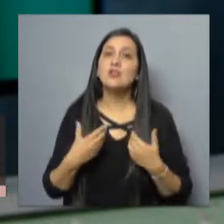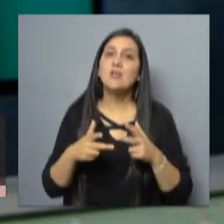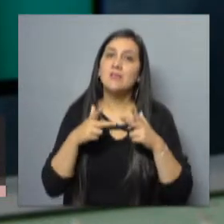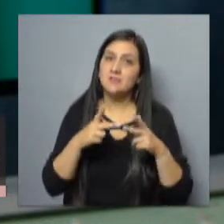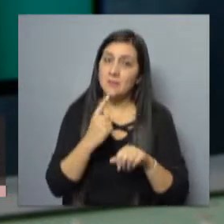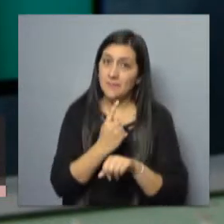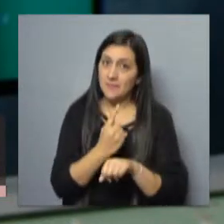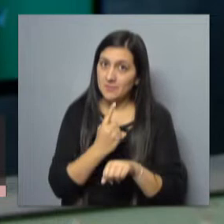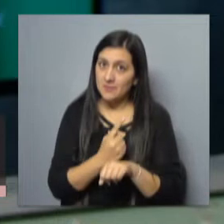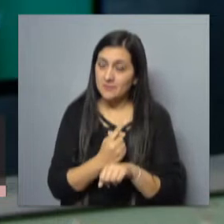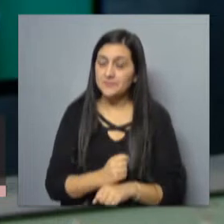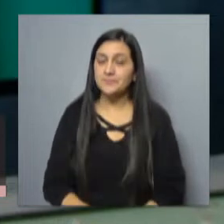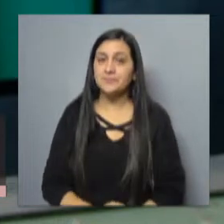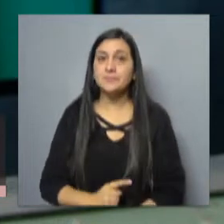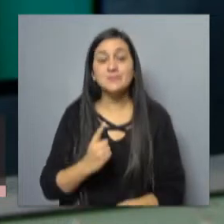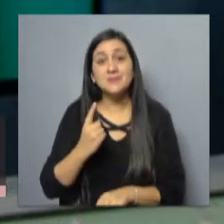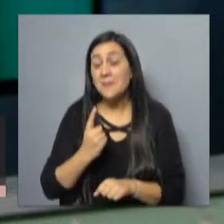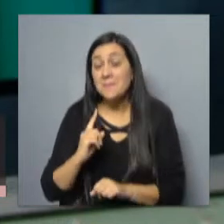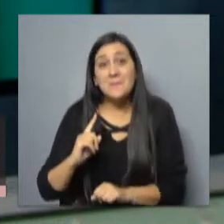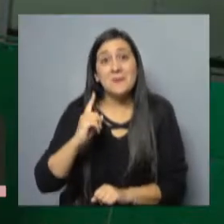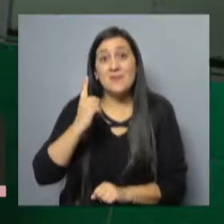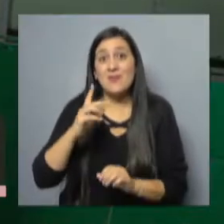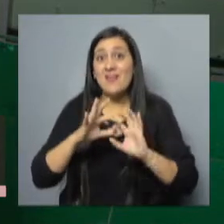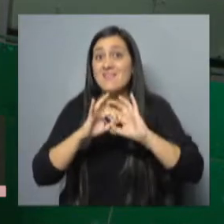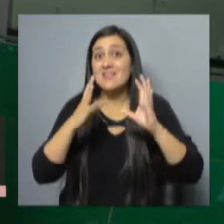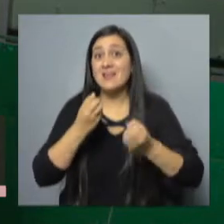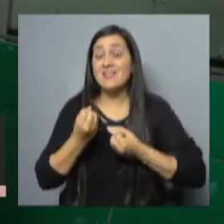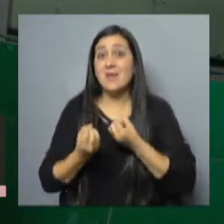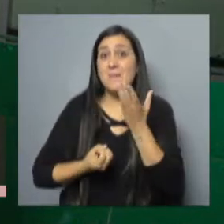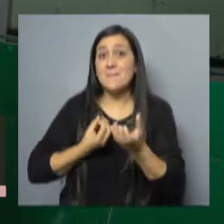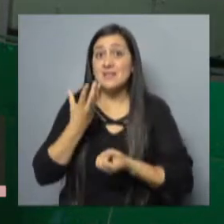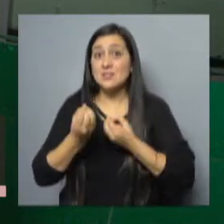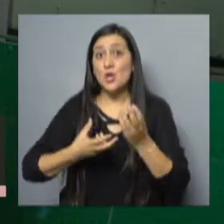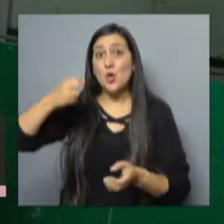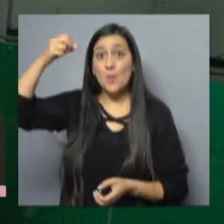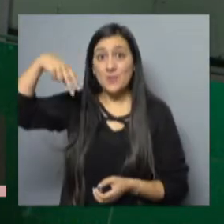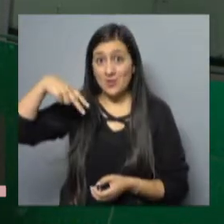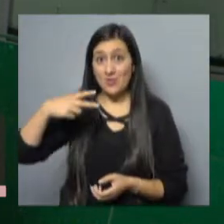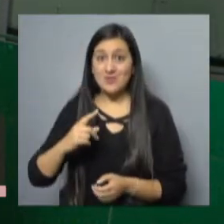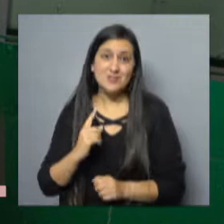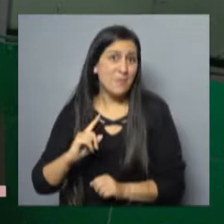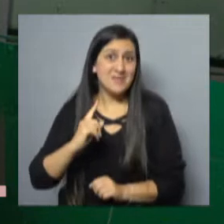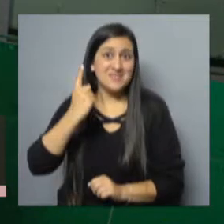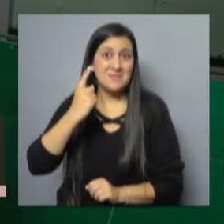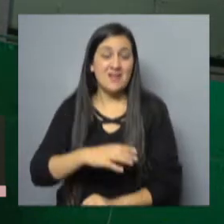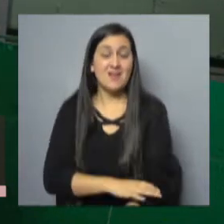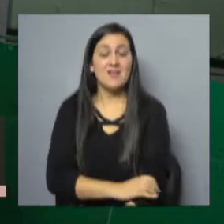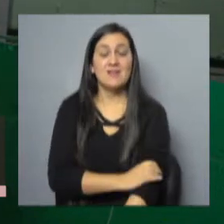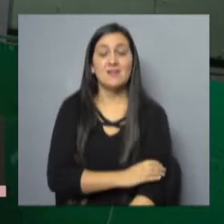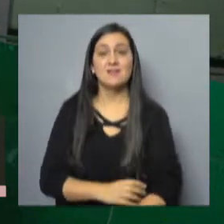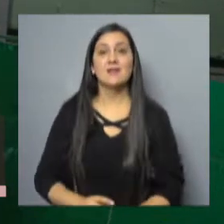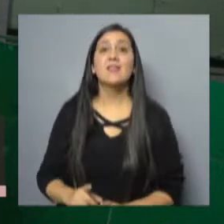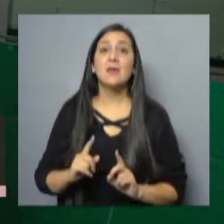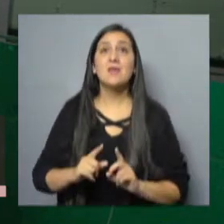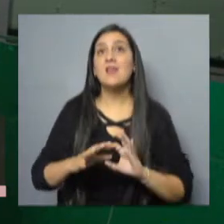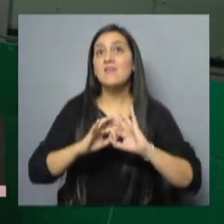lugar que el principio de la libertad de expresión la libertad de opinión y consiguientemente la libertad de expresión del